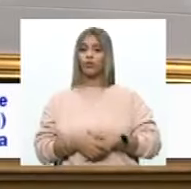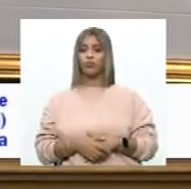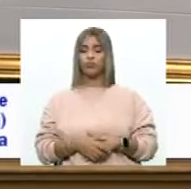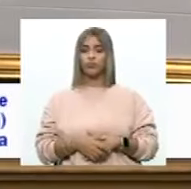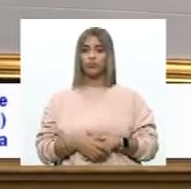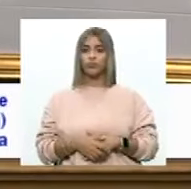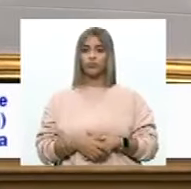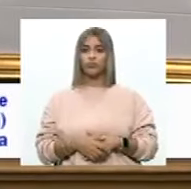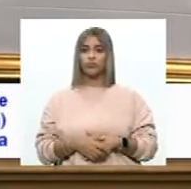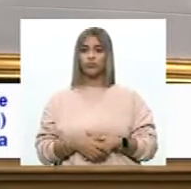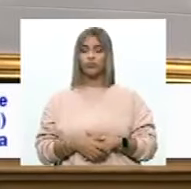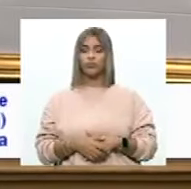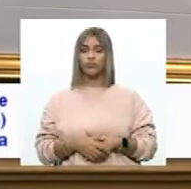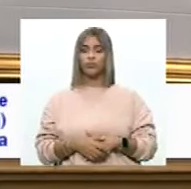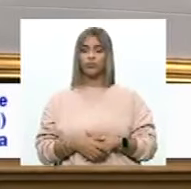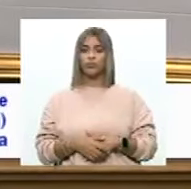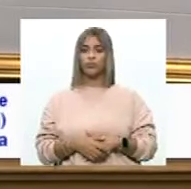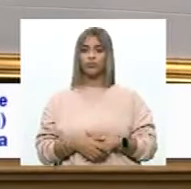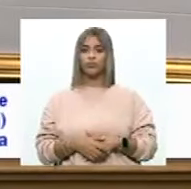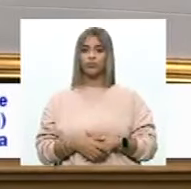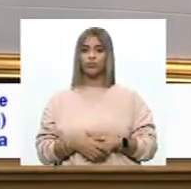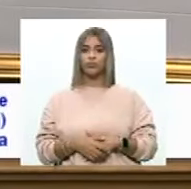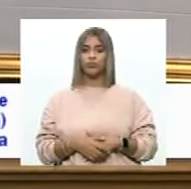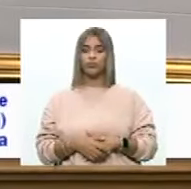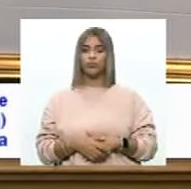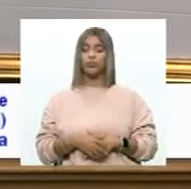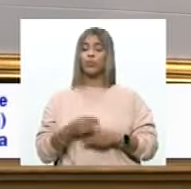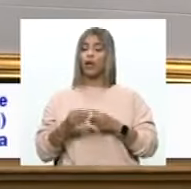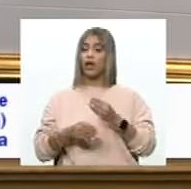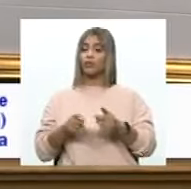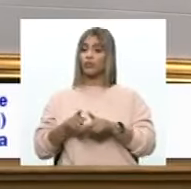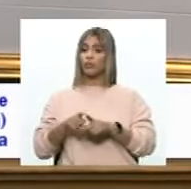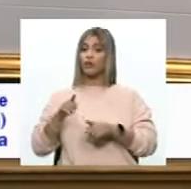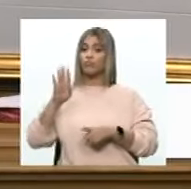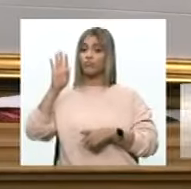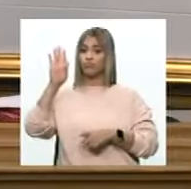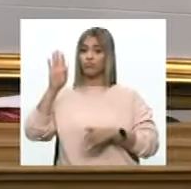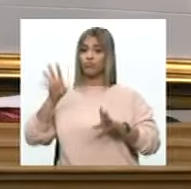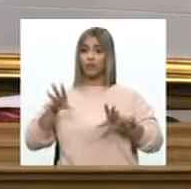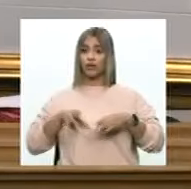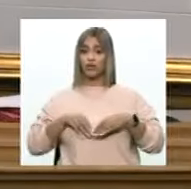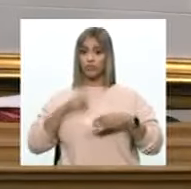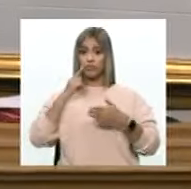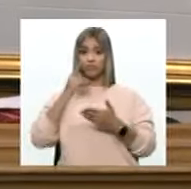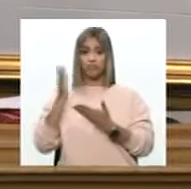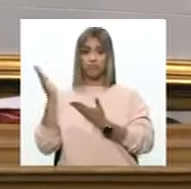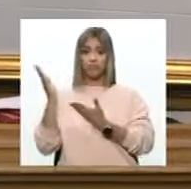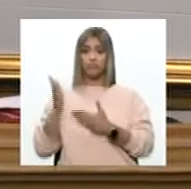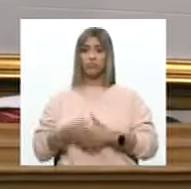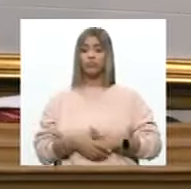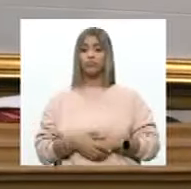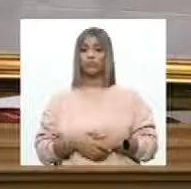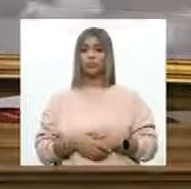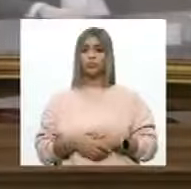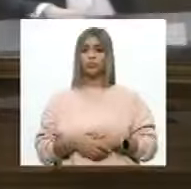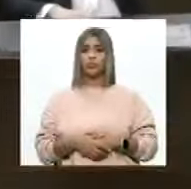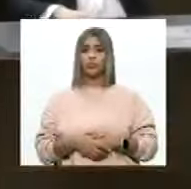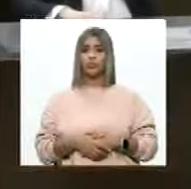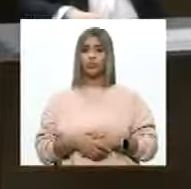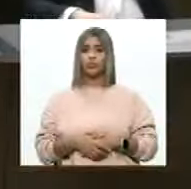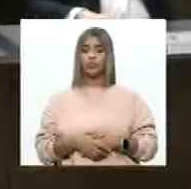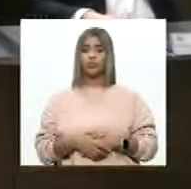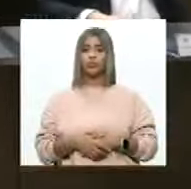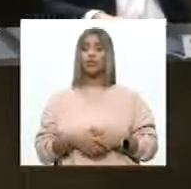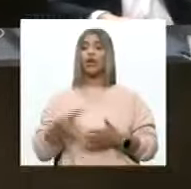y o contralor o contralora general de la República, sírvanse manifestarlo con la señal de costumbre.